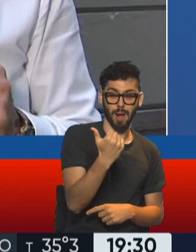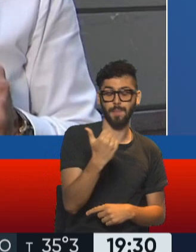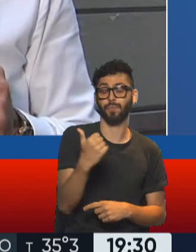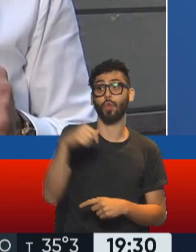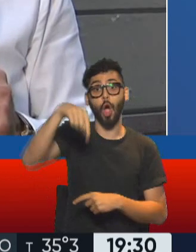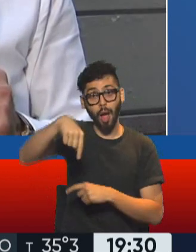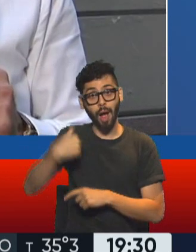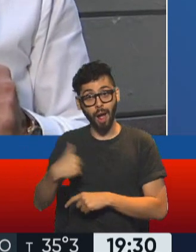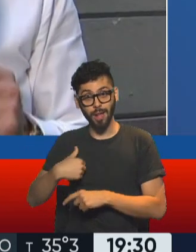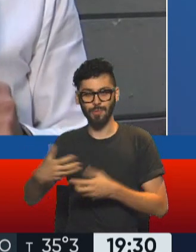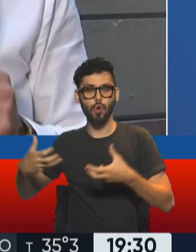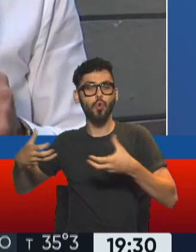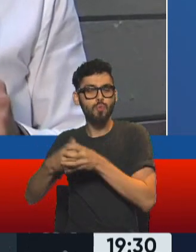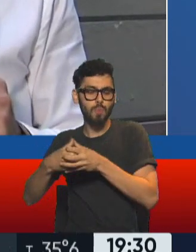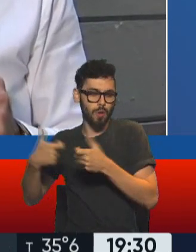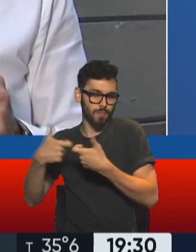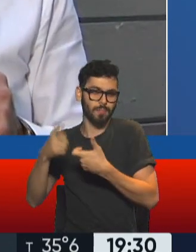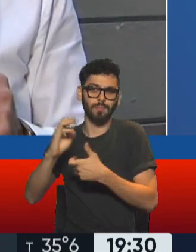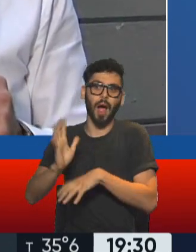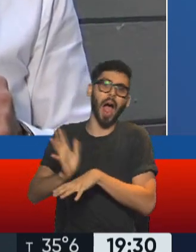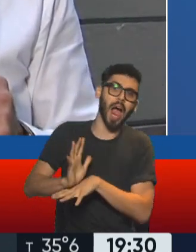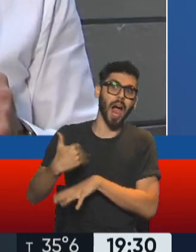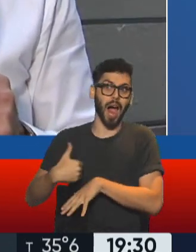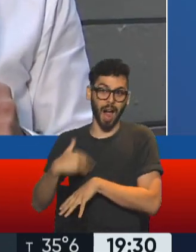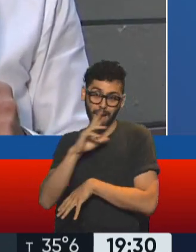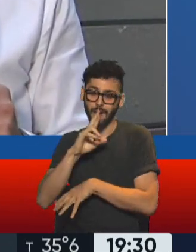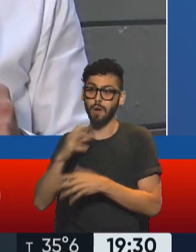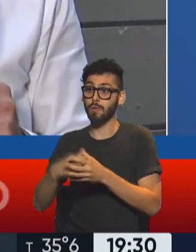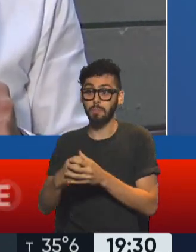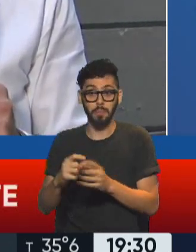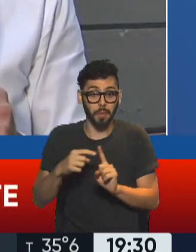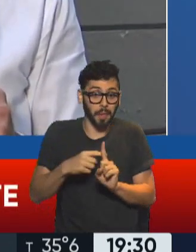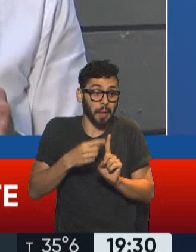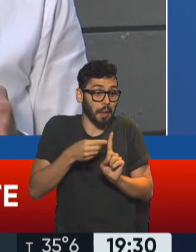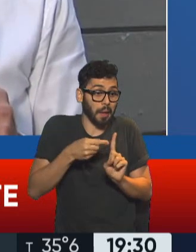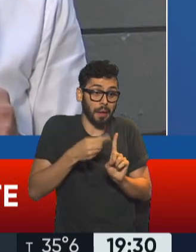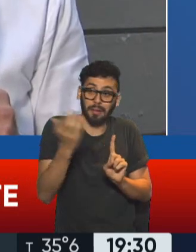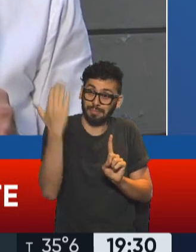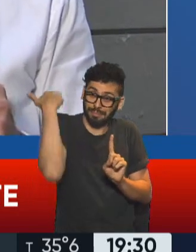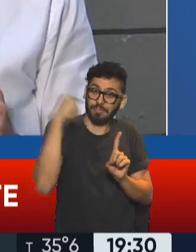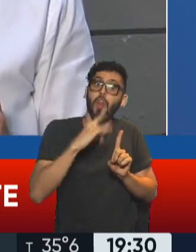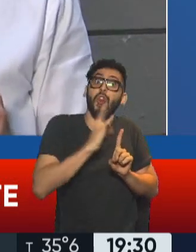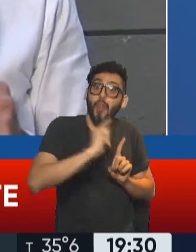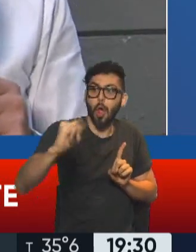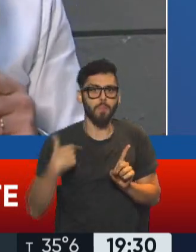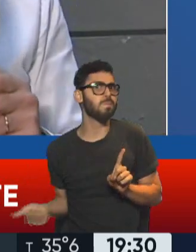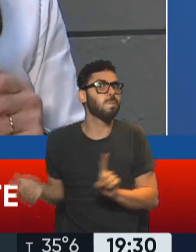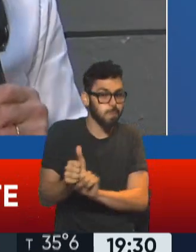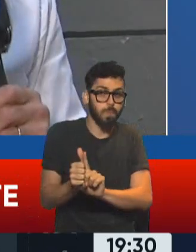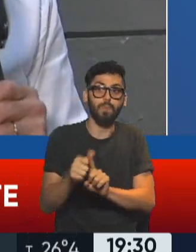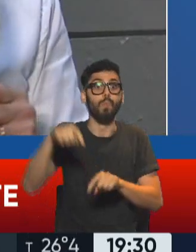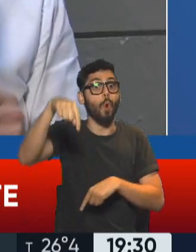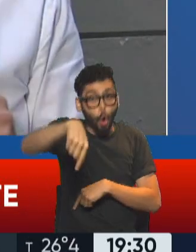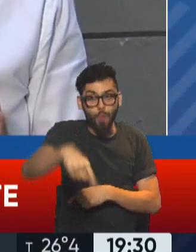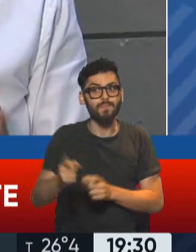de actrices argentinas que viene acompañando a Telma desde el primer momento en que realizó la denuncia, estuvo